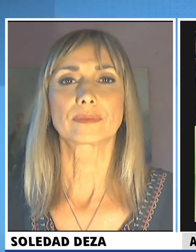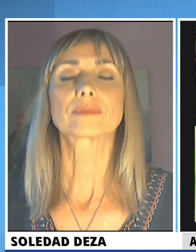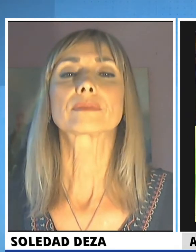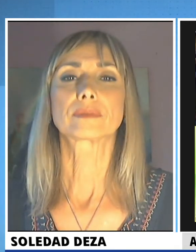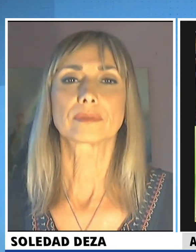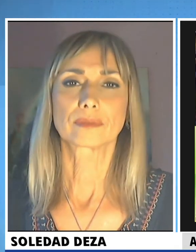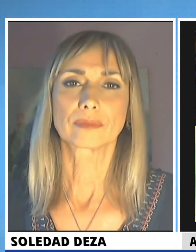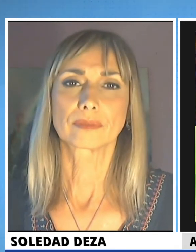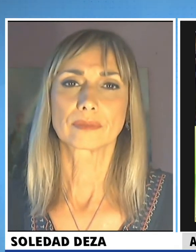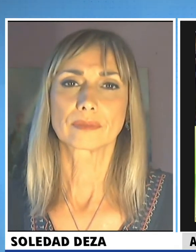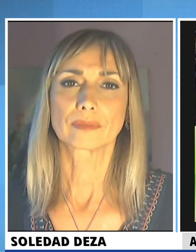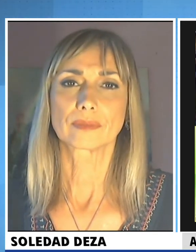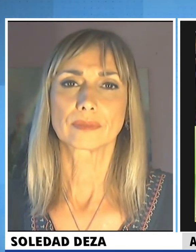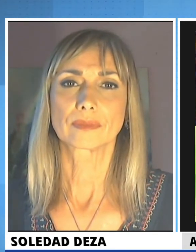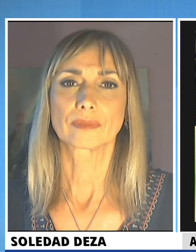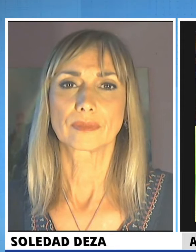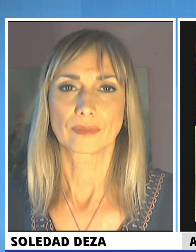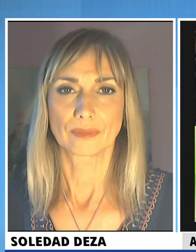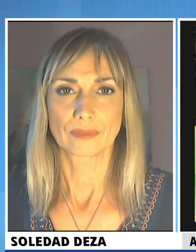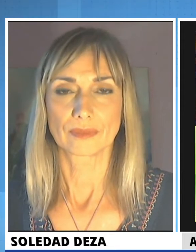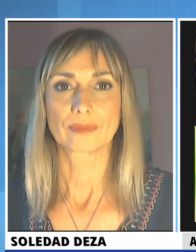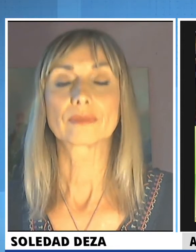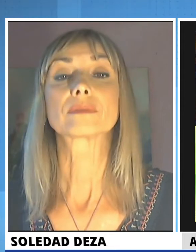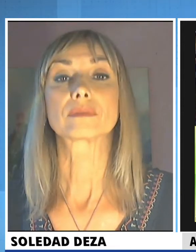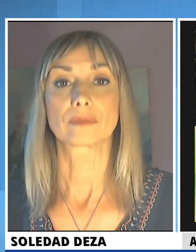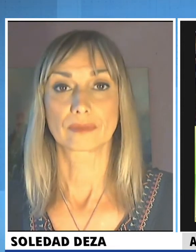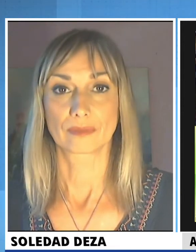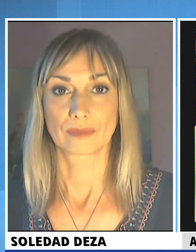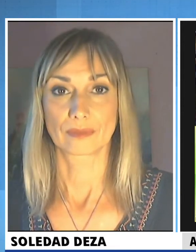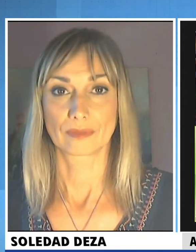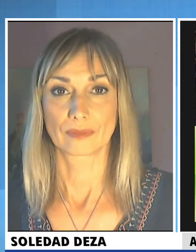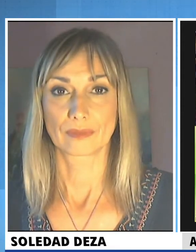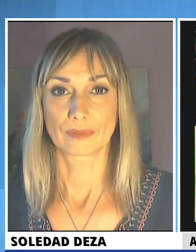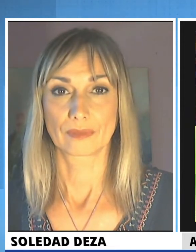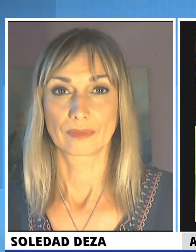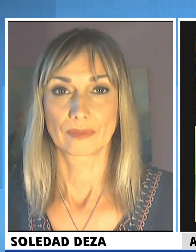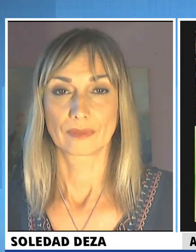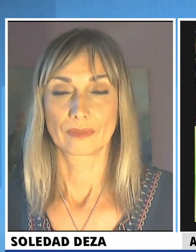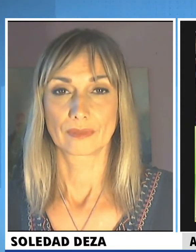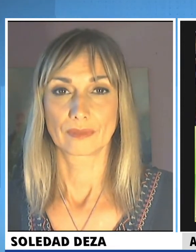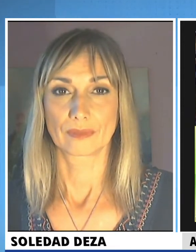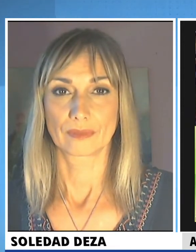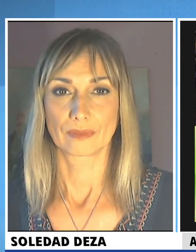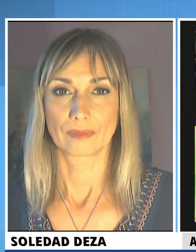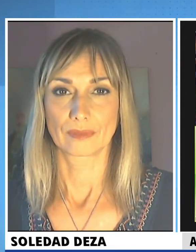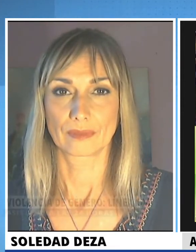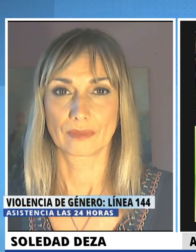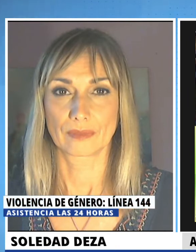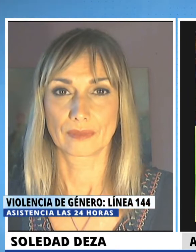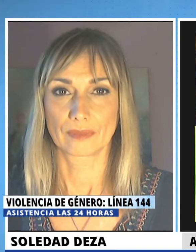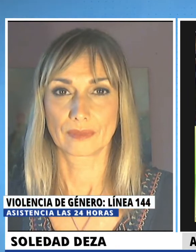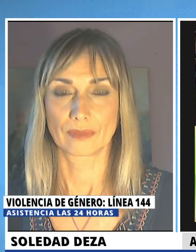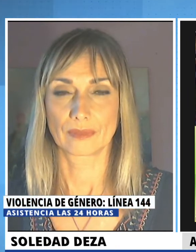de la figura del abandono de persona, ¿no? Que se ha utilizado tanto para castigar a las mujeres en su rol de cuidadoras, o